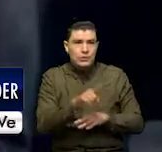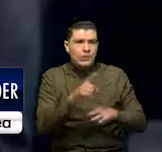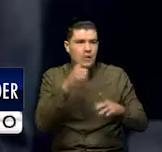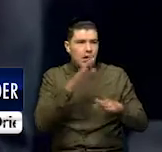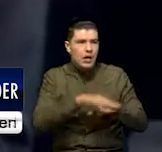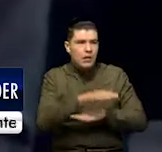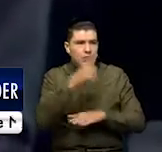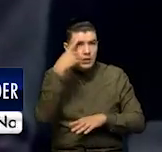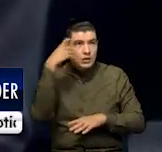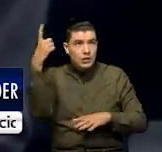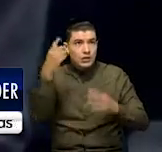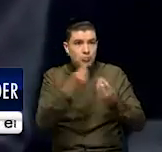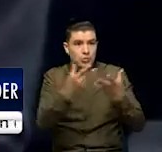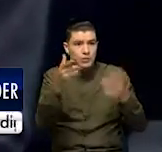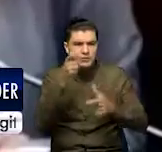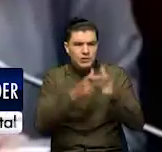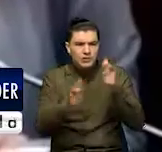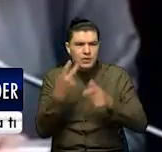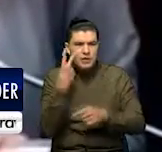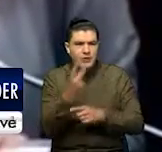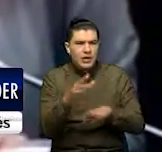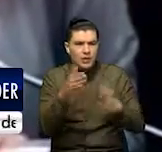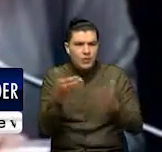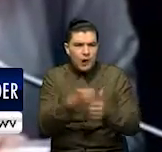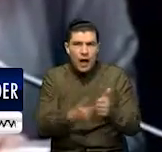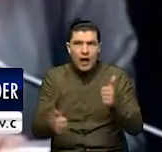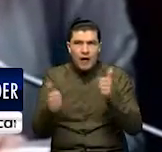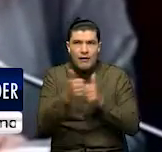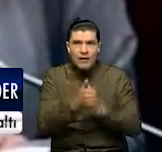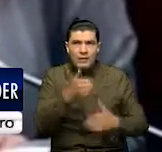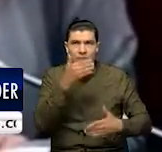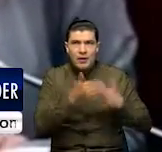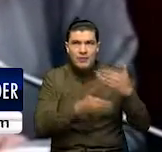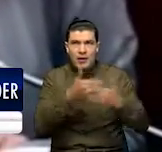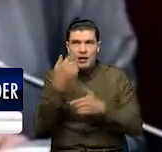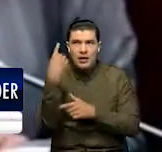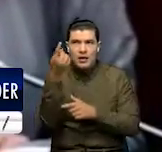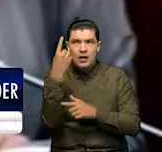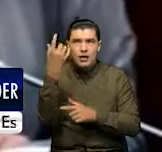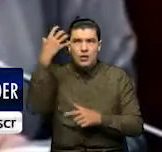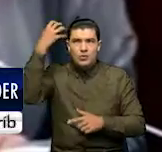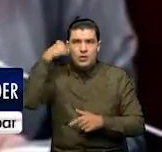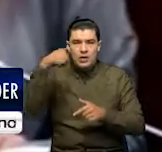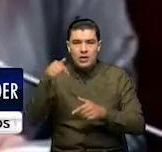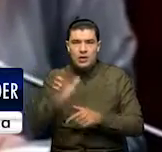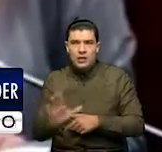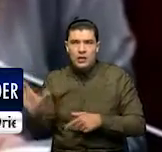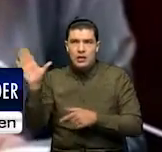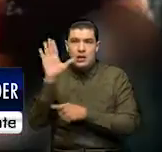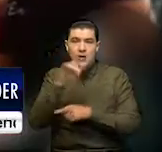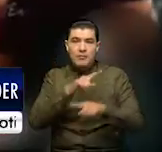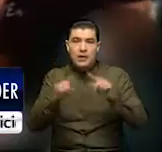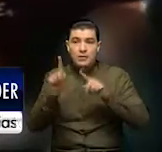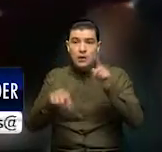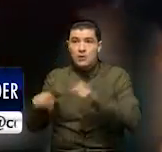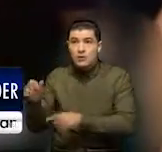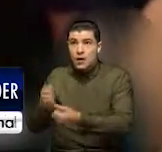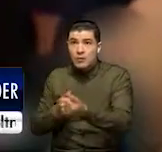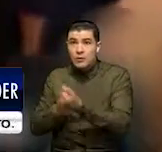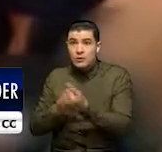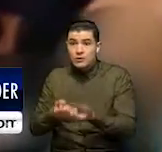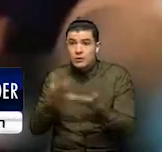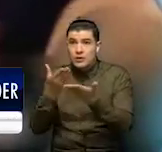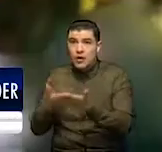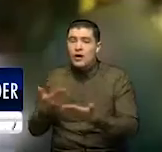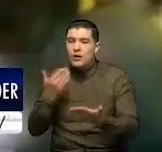en muchas personas que veían como avanzaba con pasos de gigante la maquinaria política tradicional en el departamento algunos que respaldaron y dieron